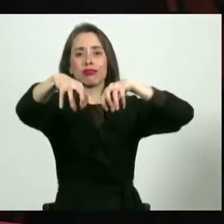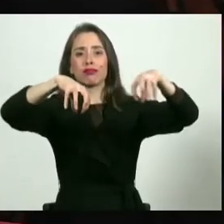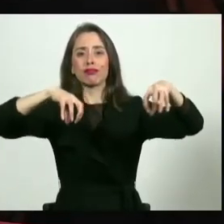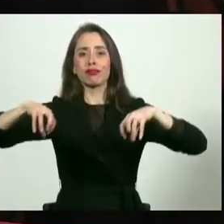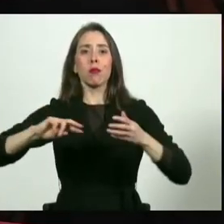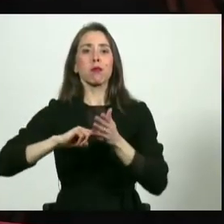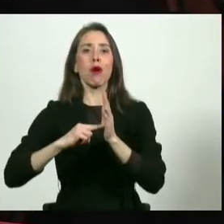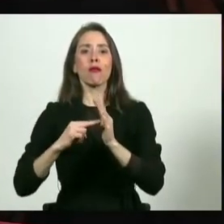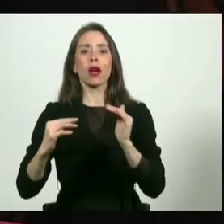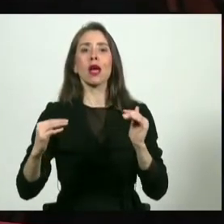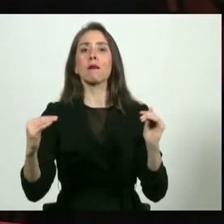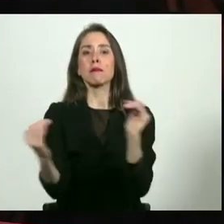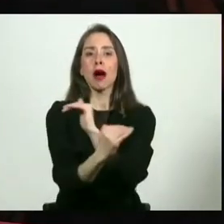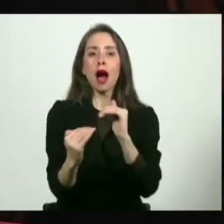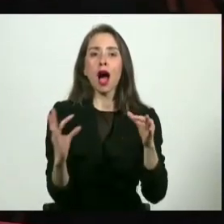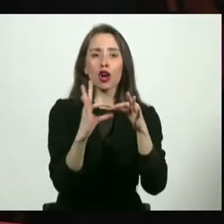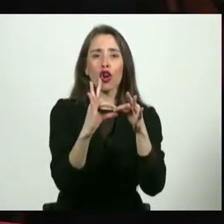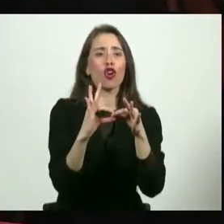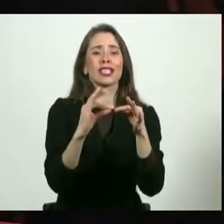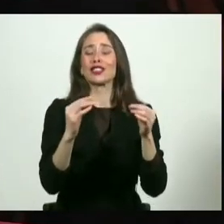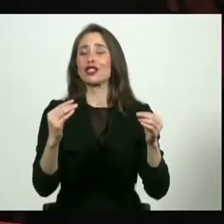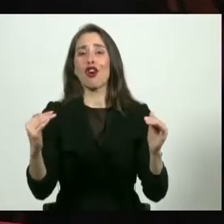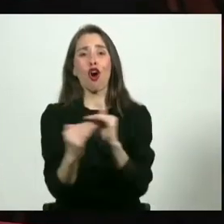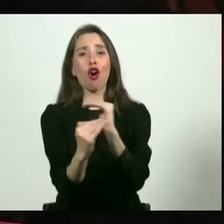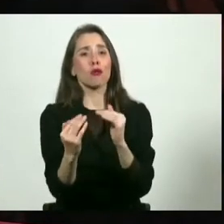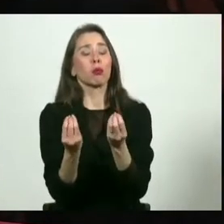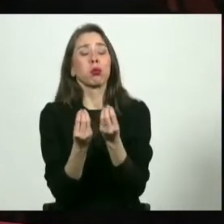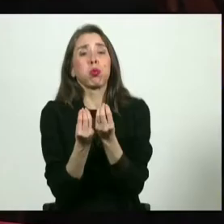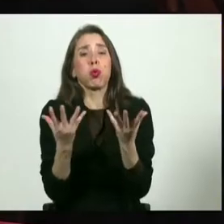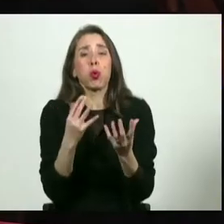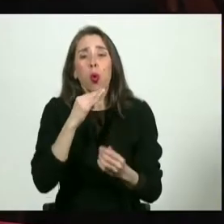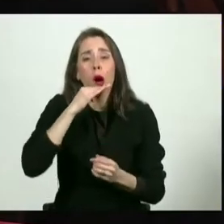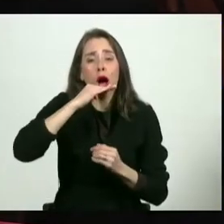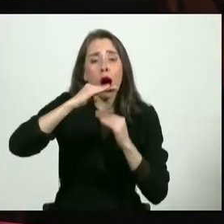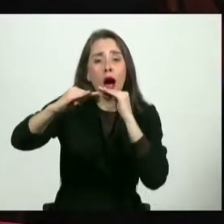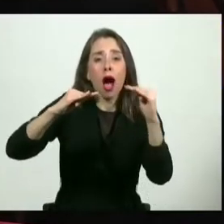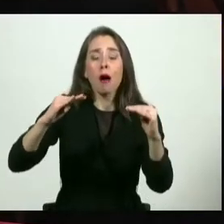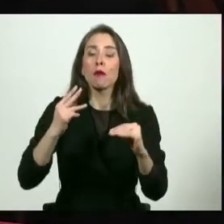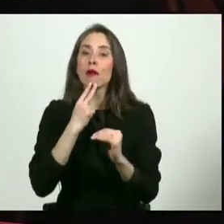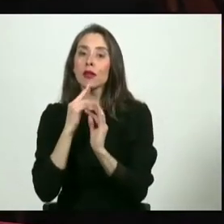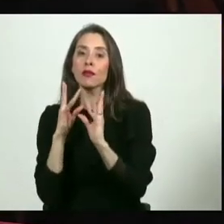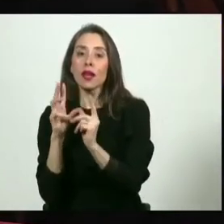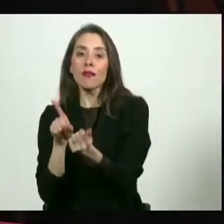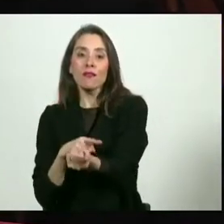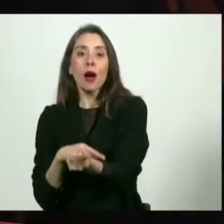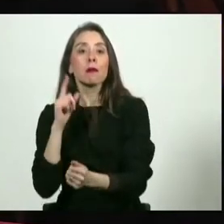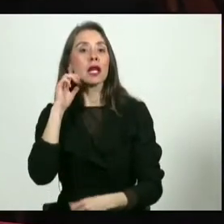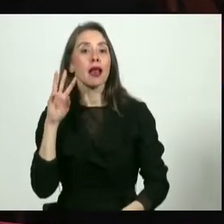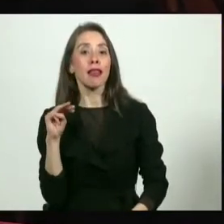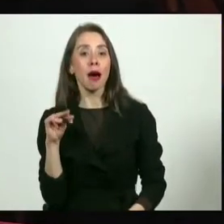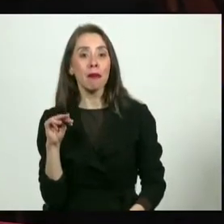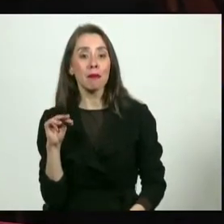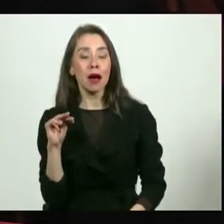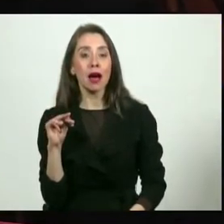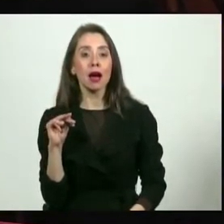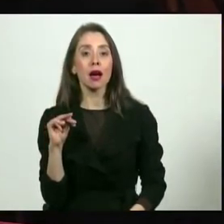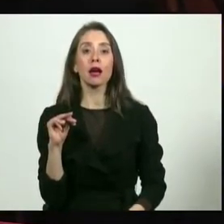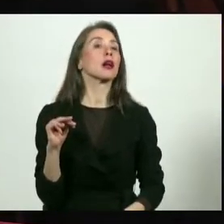de conectividad, mucha ruralidad. Y ahí particularmente se vive por la familia, particularmente por las madres,